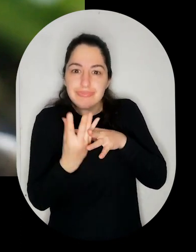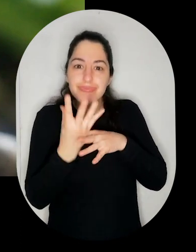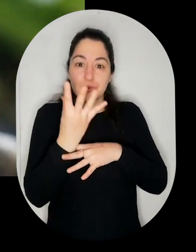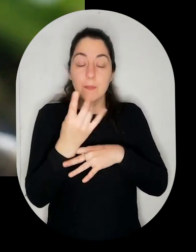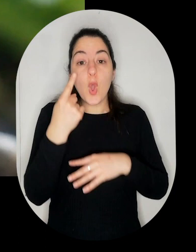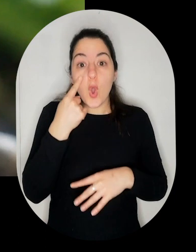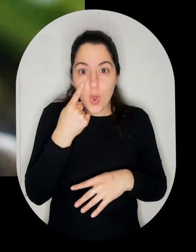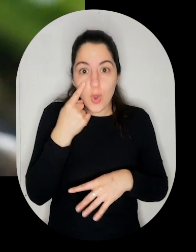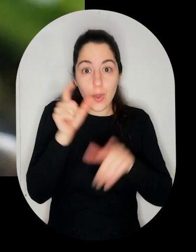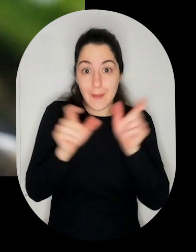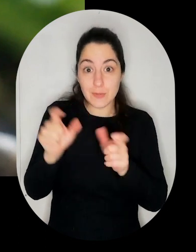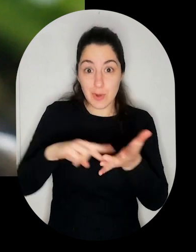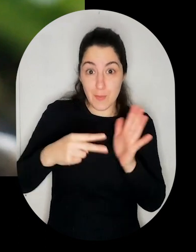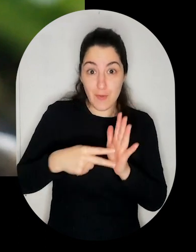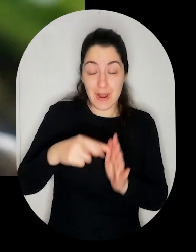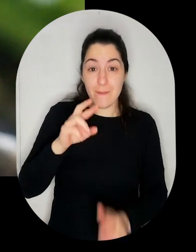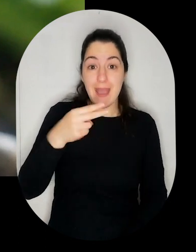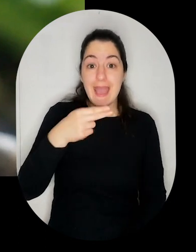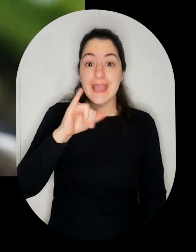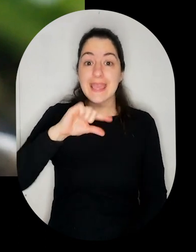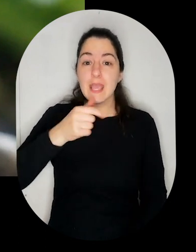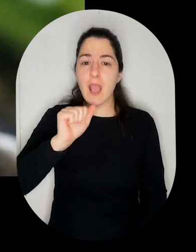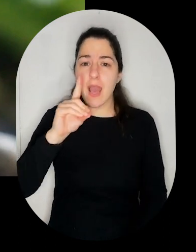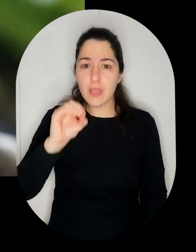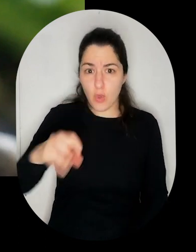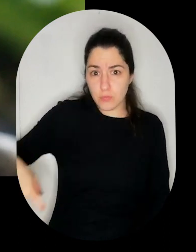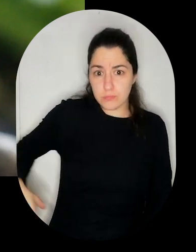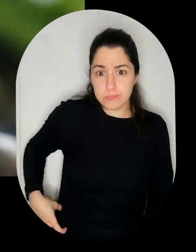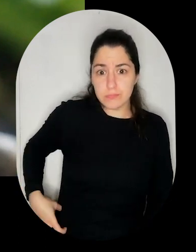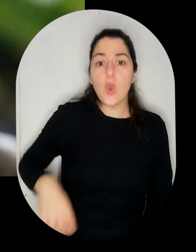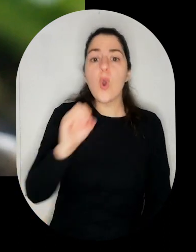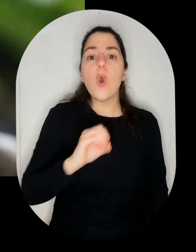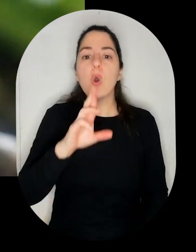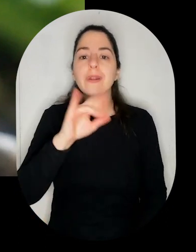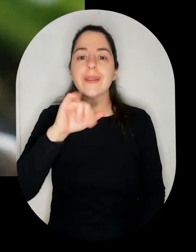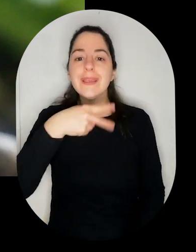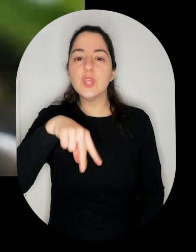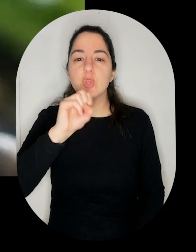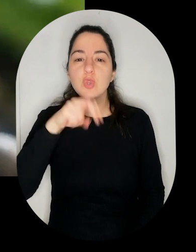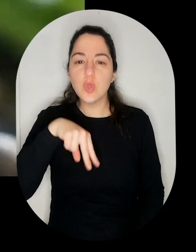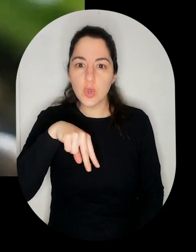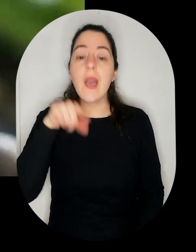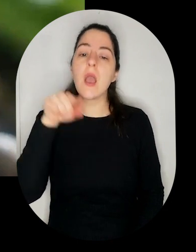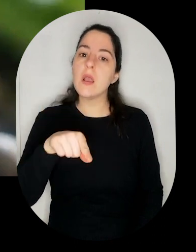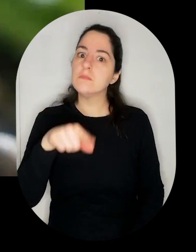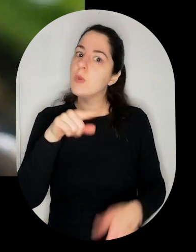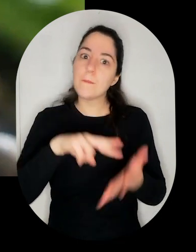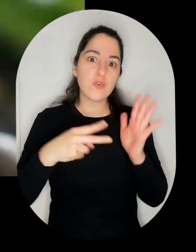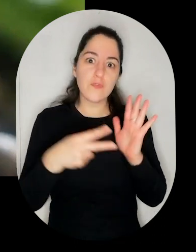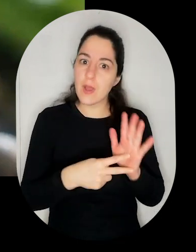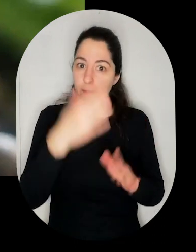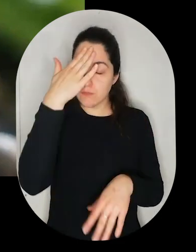personas que tengan antecedentes renales no deben consumir este hongo porque se han descrito casos recientemente, en forma muy reciente, de